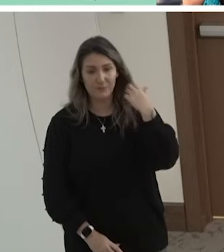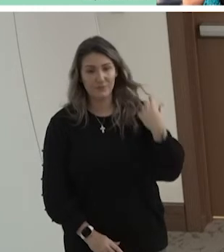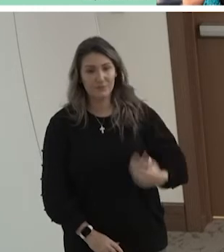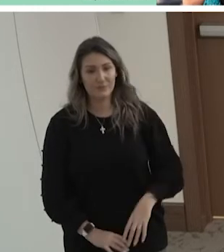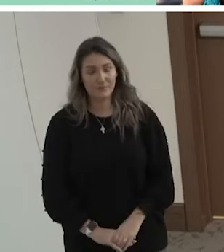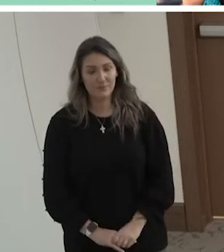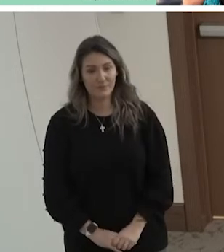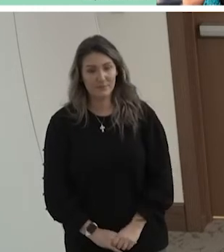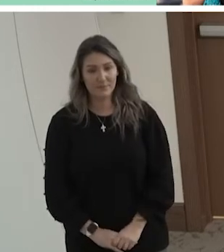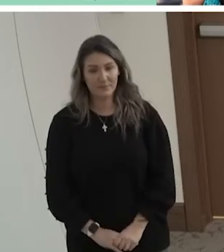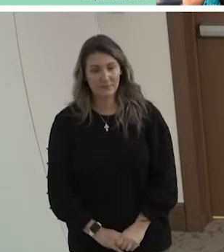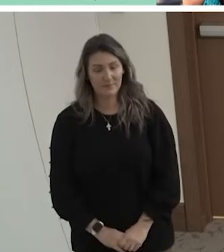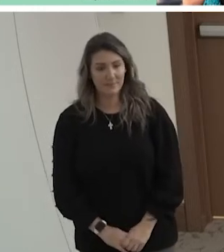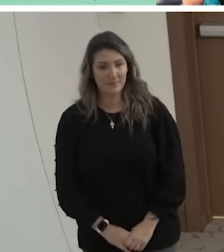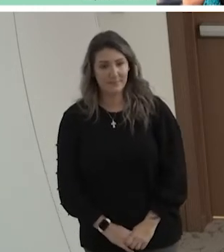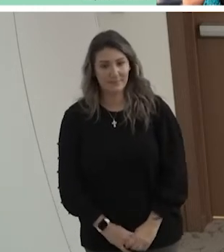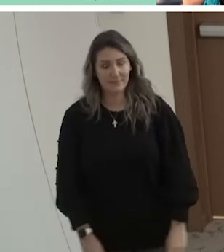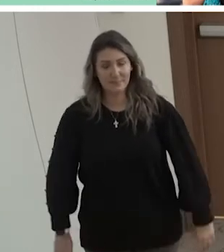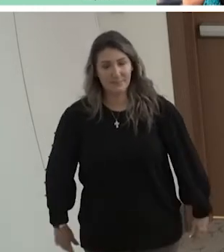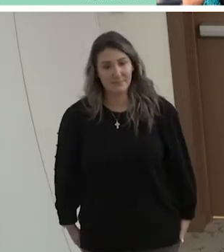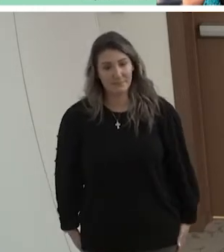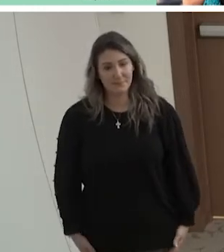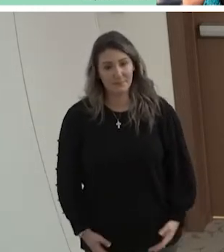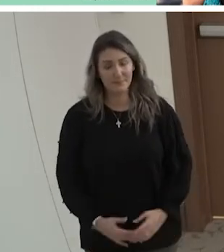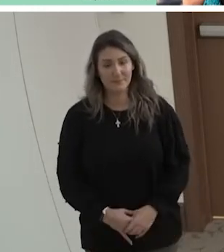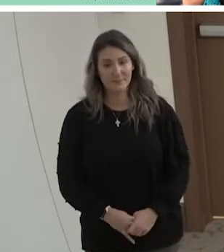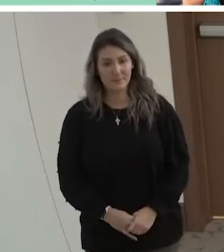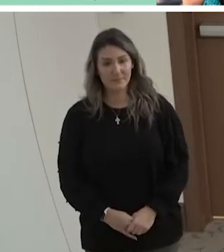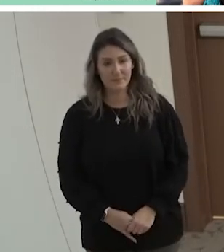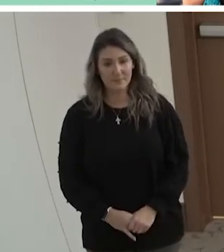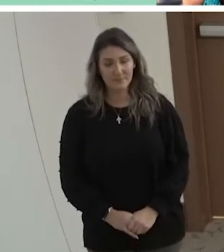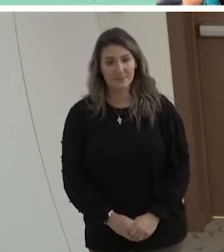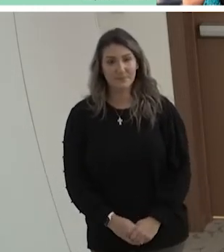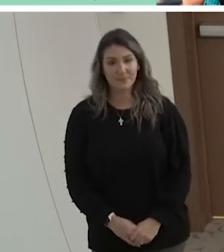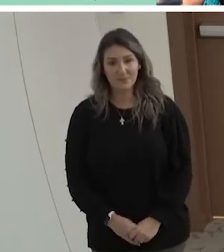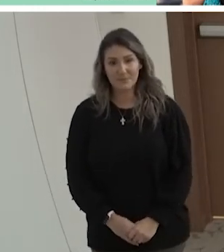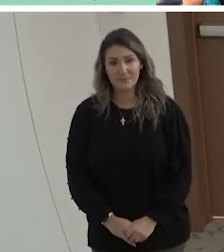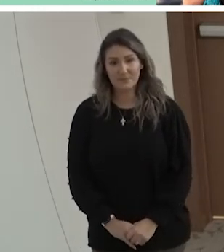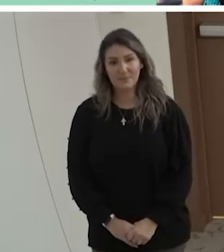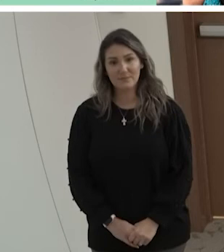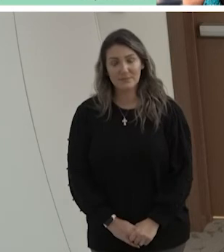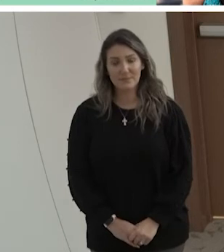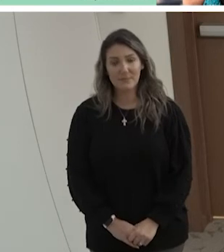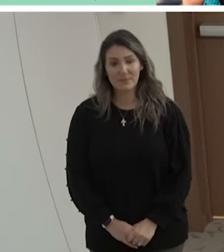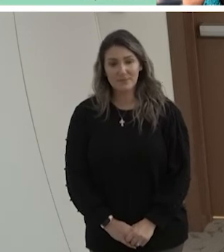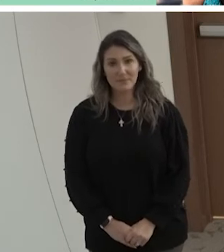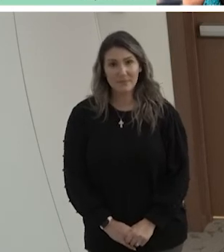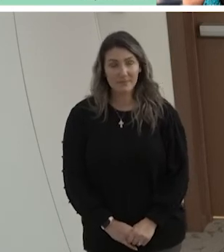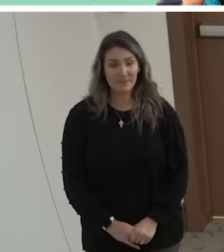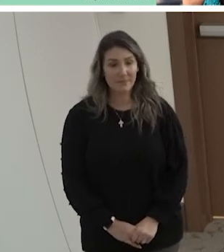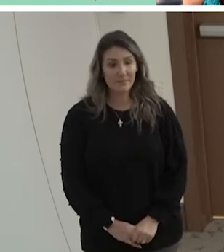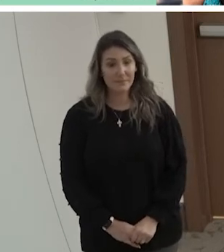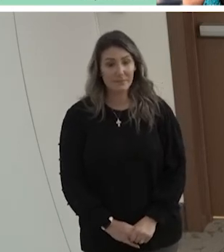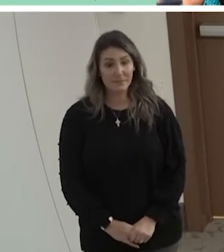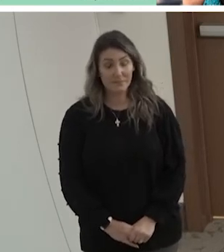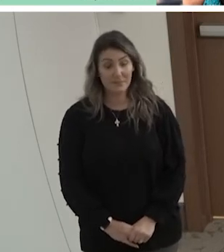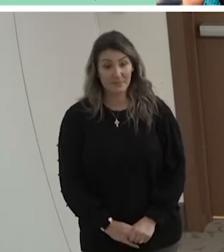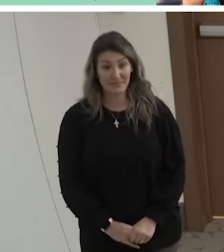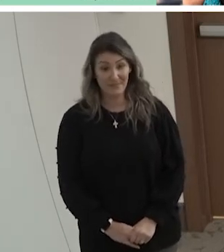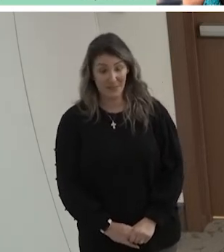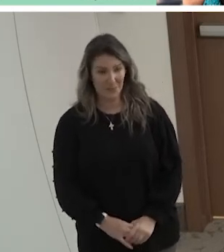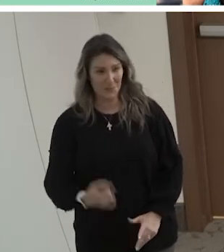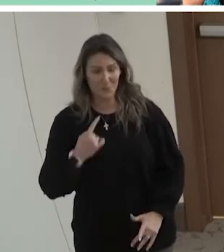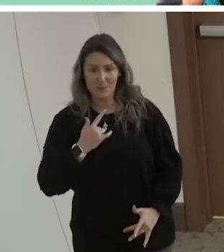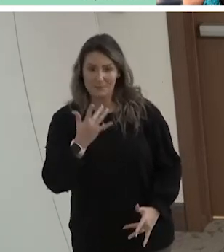de más de 100 millones de adultos que han sido vacunados en los Estados Unidos. And we're lucky to